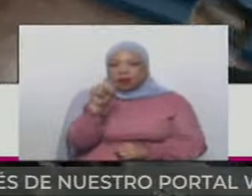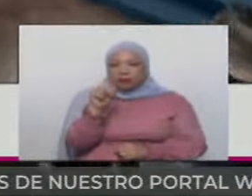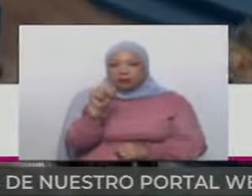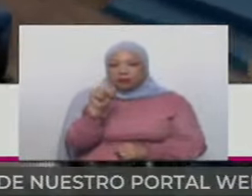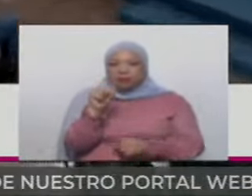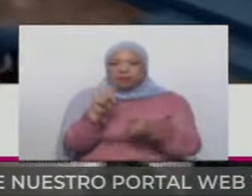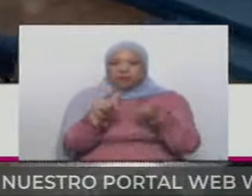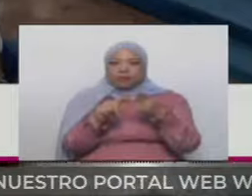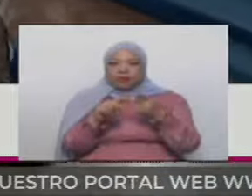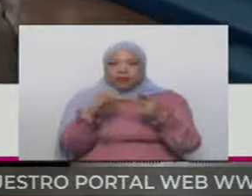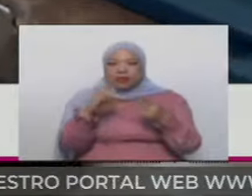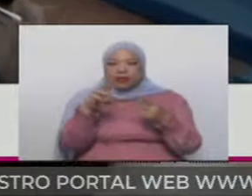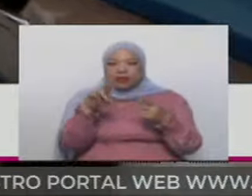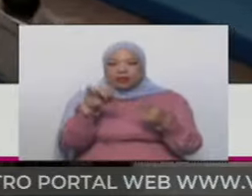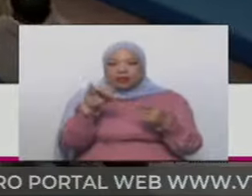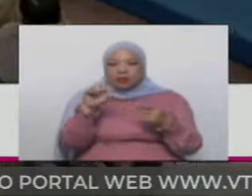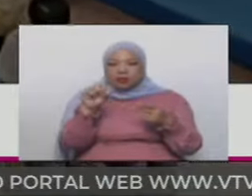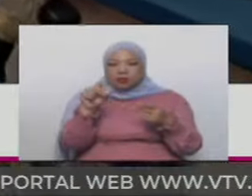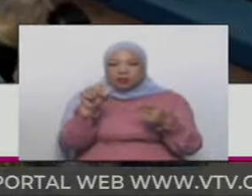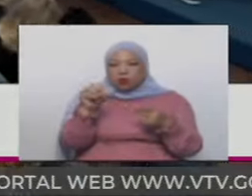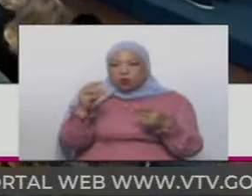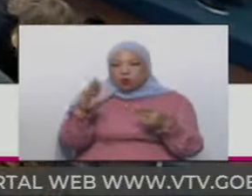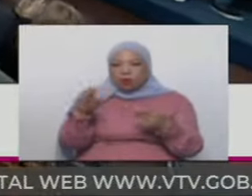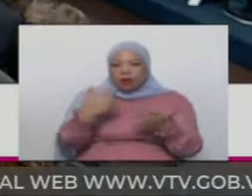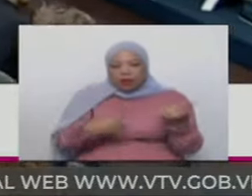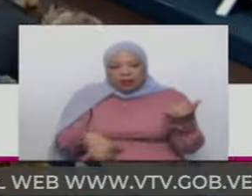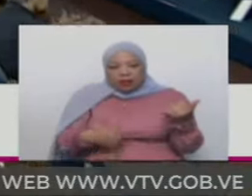Cristóbal Jiménez,